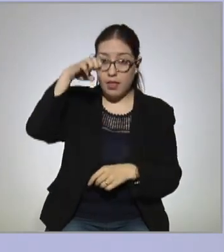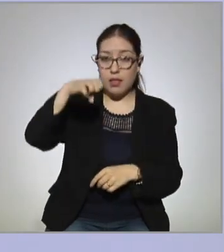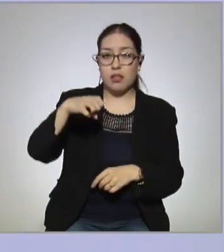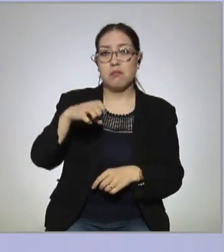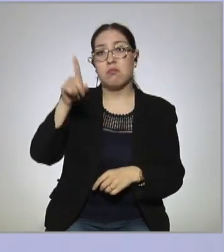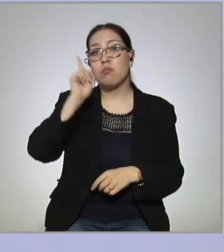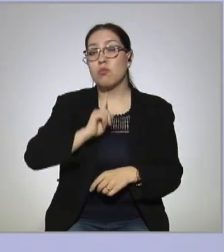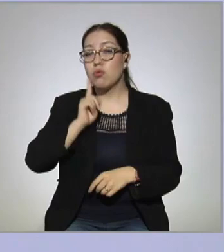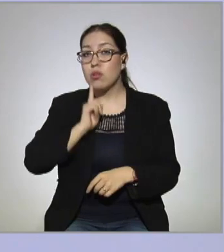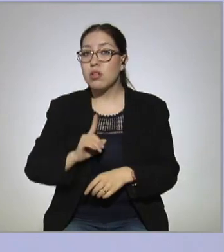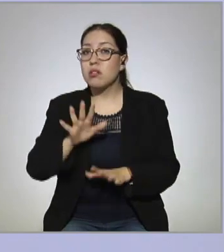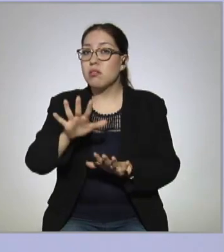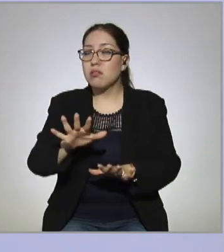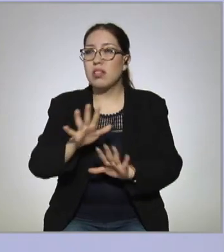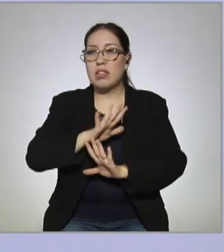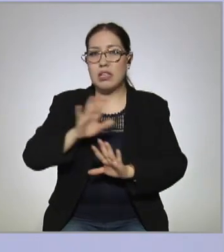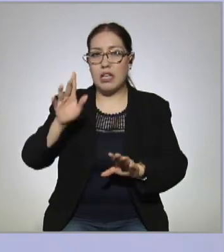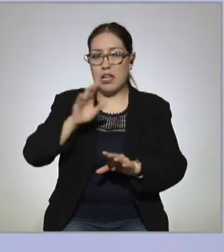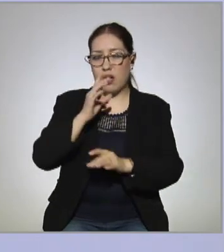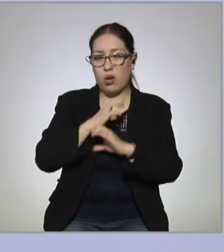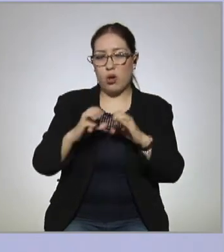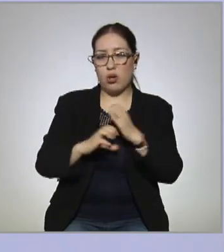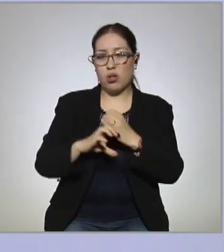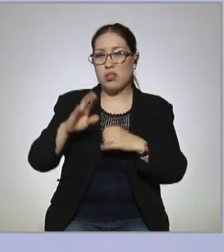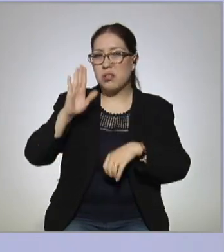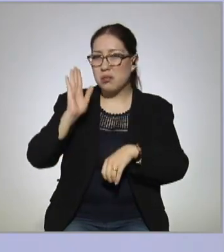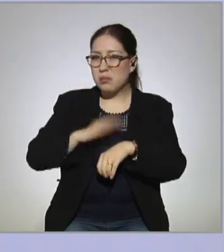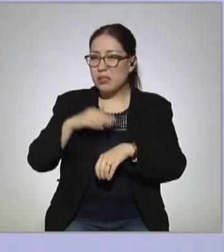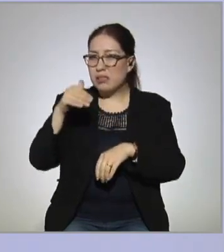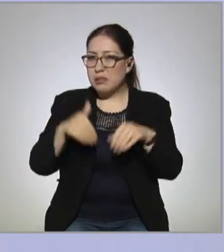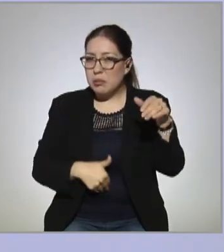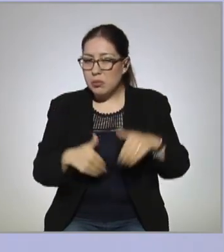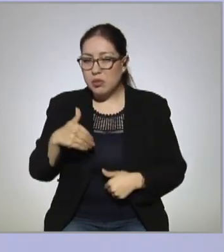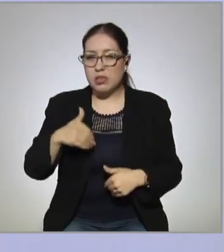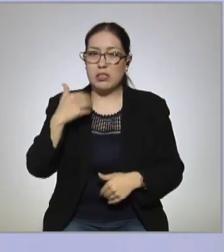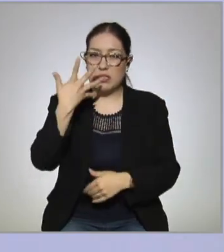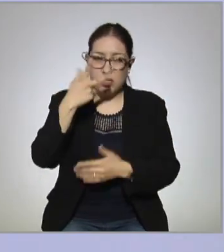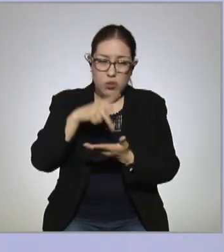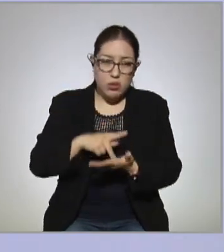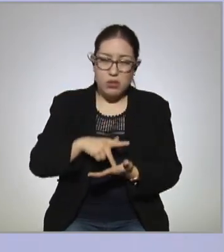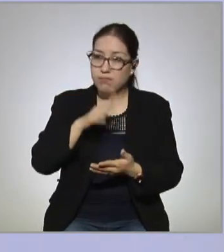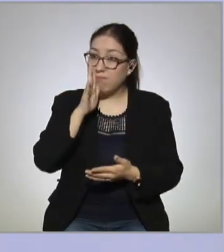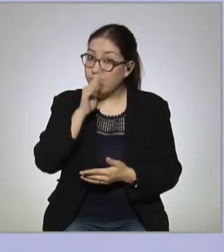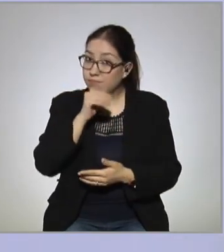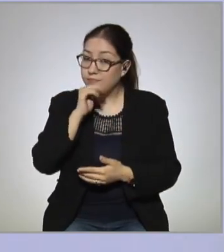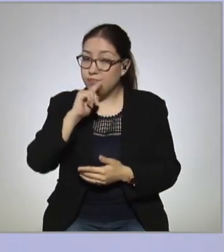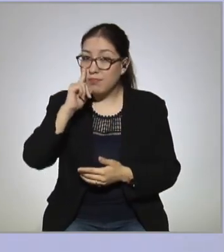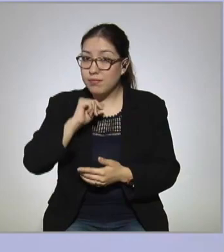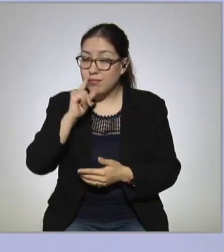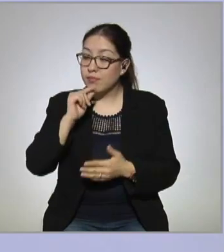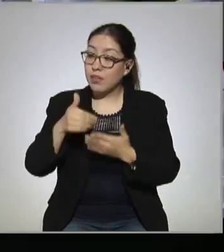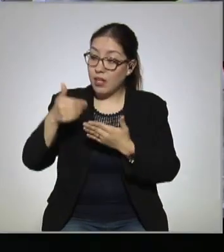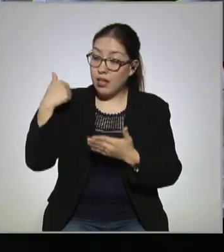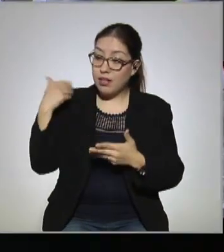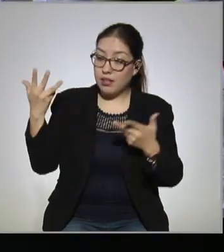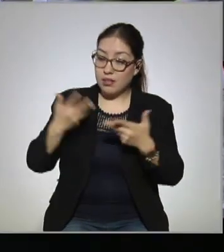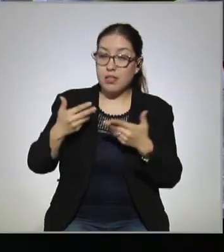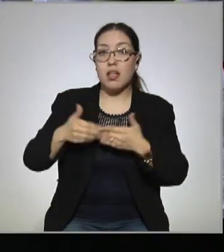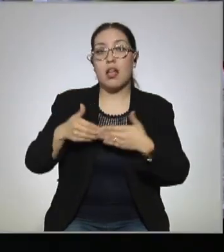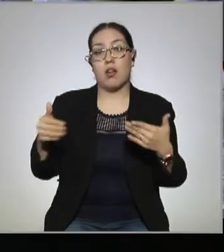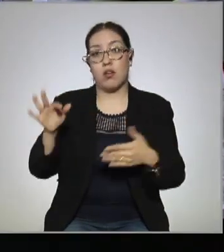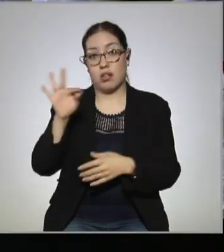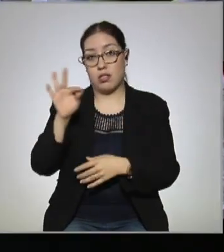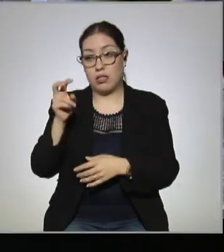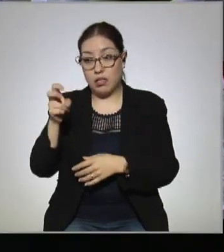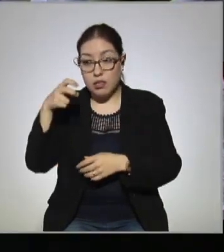empezar a dejar hacer cosas imprudentes de más de 5 kilos que hacíamos antes, pero que ahora quizás podrían